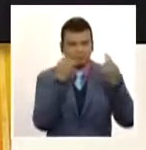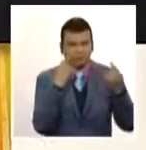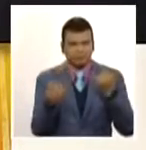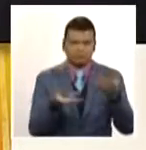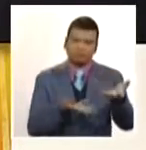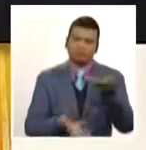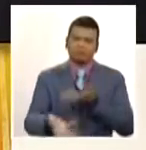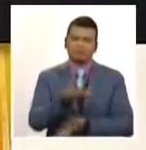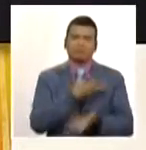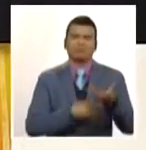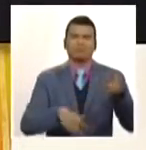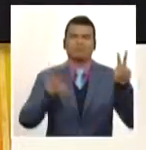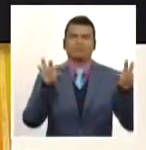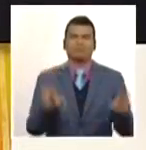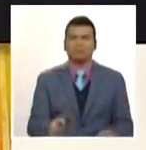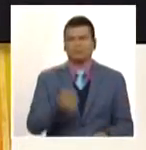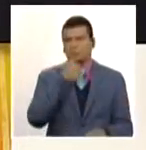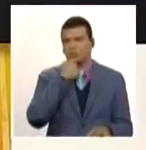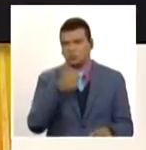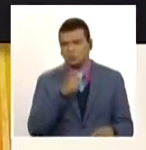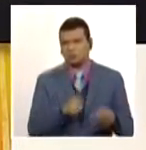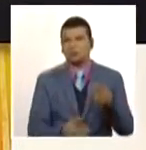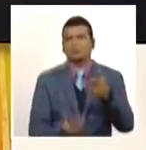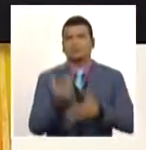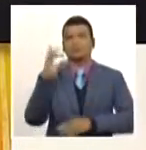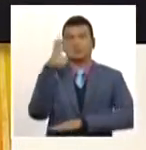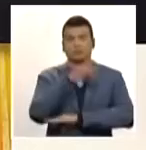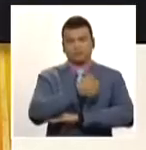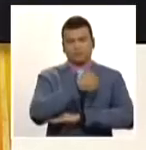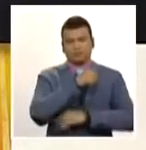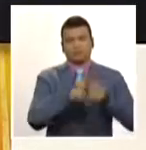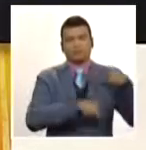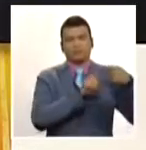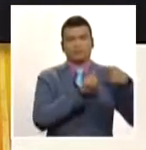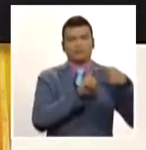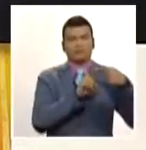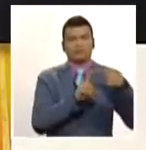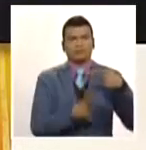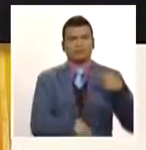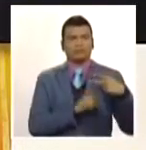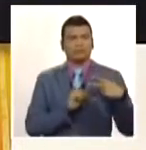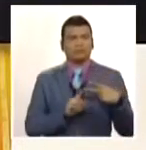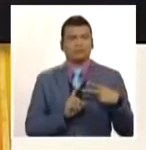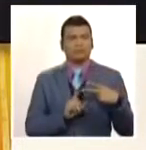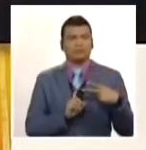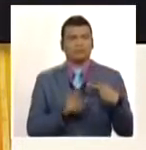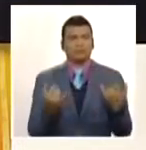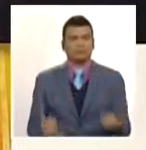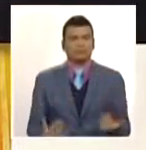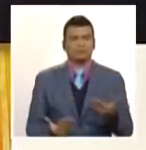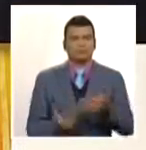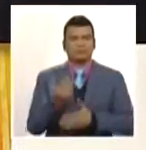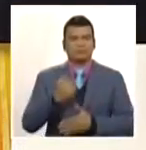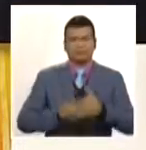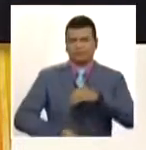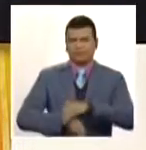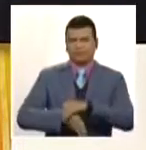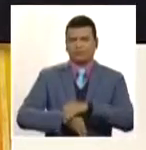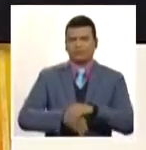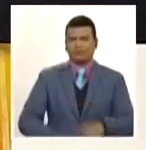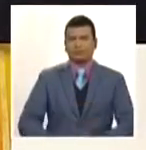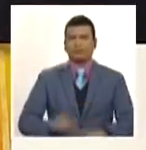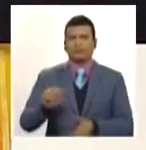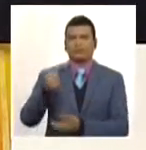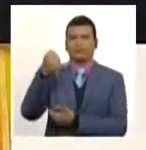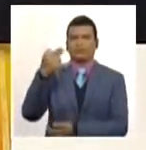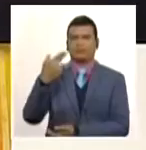compartir, por supuesto, todo el panorama noticioso, arrancando con Telepacífico Noticias. Y seguimos en la franja de las mañanas de Telepacífico con